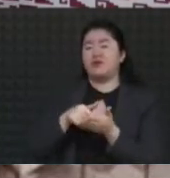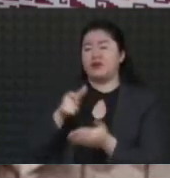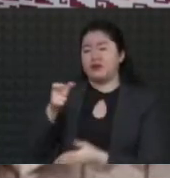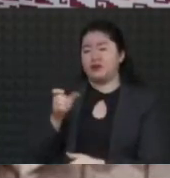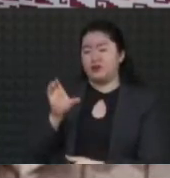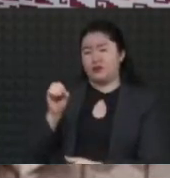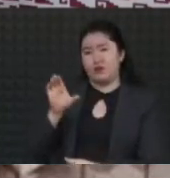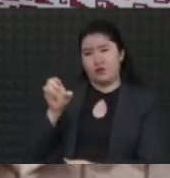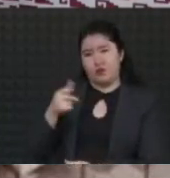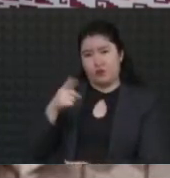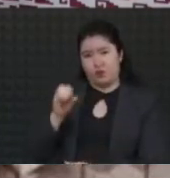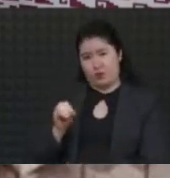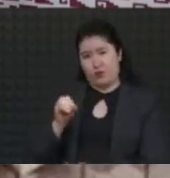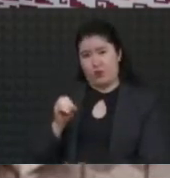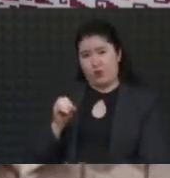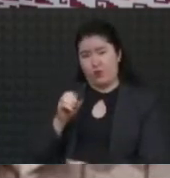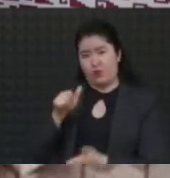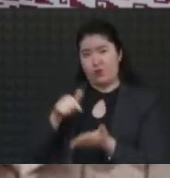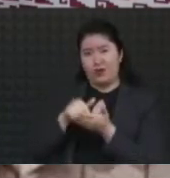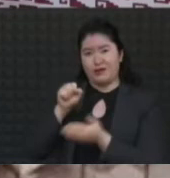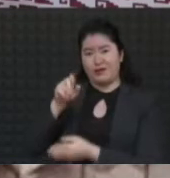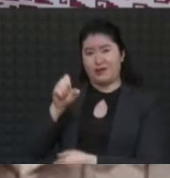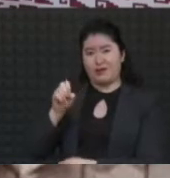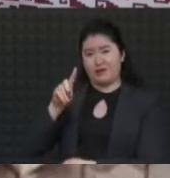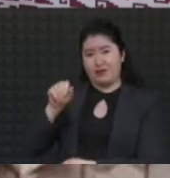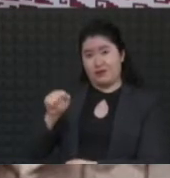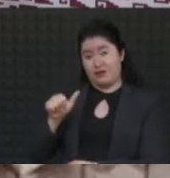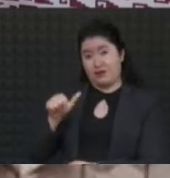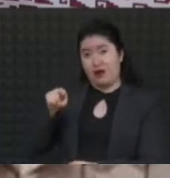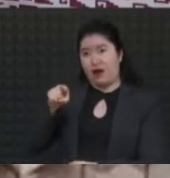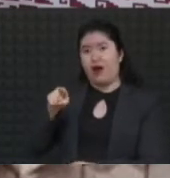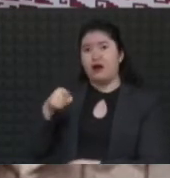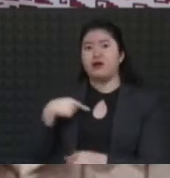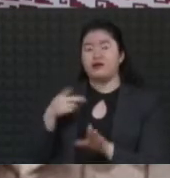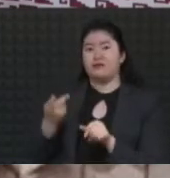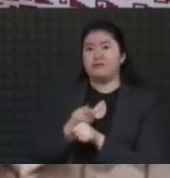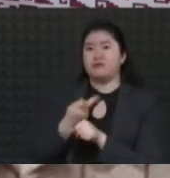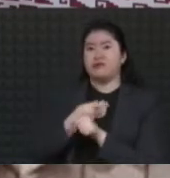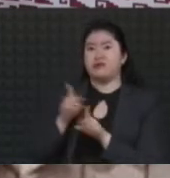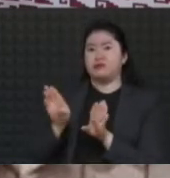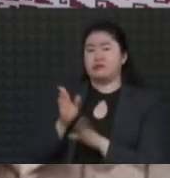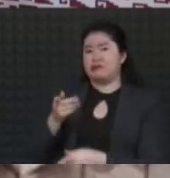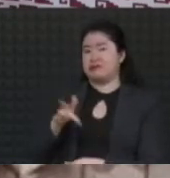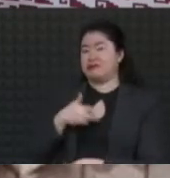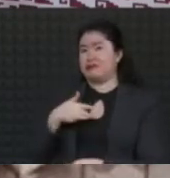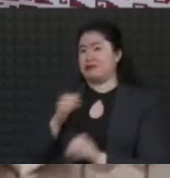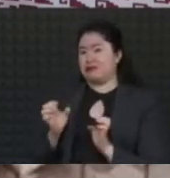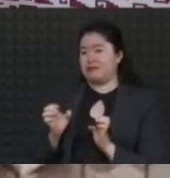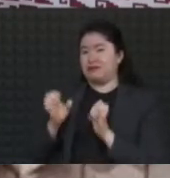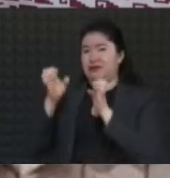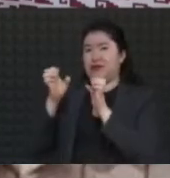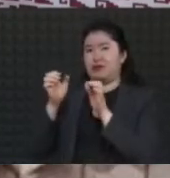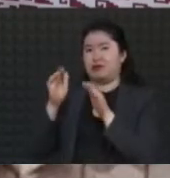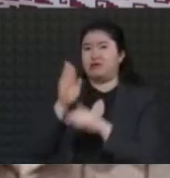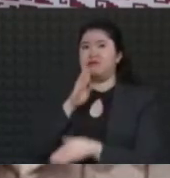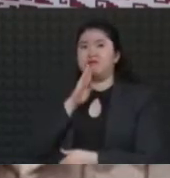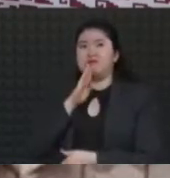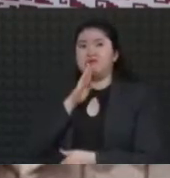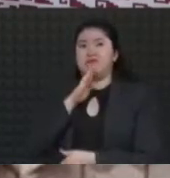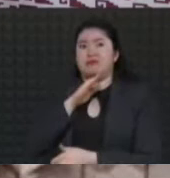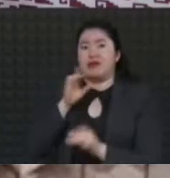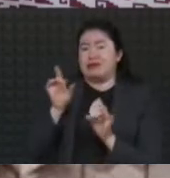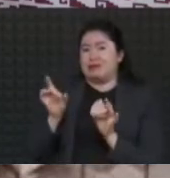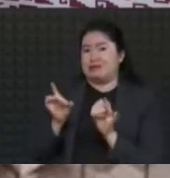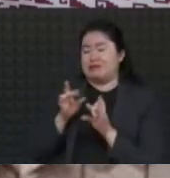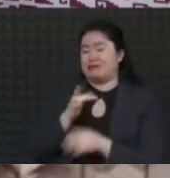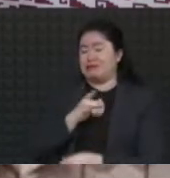Xocongo, que era de la Sedesa, que está deteriorado y la gente tiene miedo de que vaya a caer. No sé, o si tienen o saben qué va a